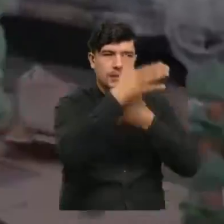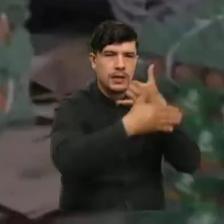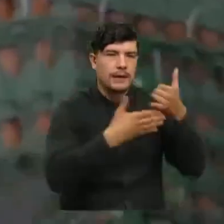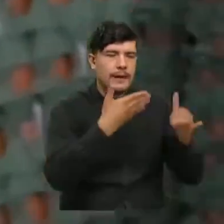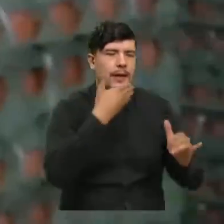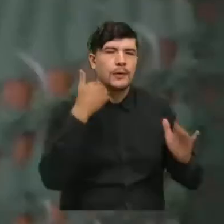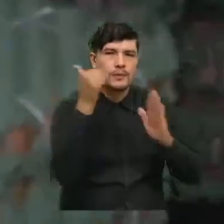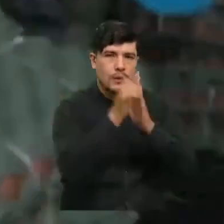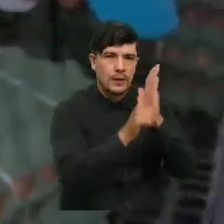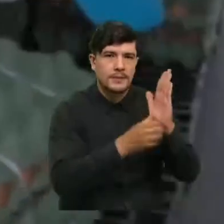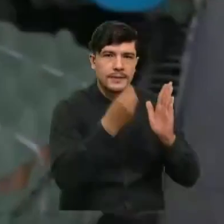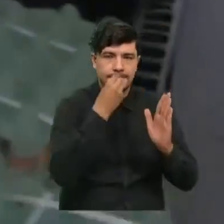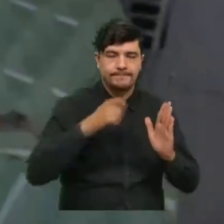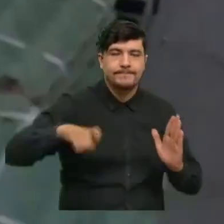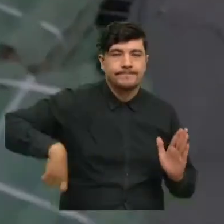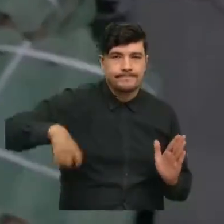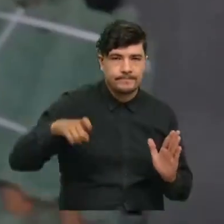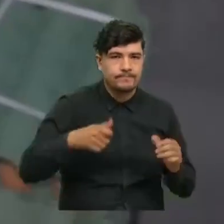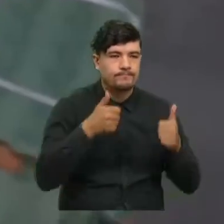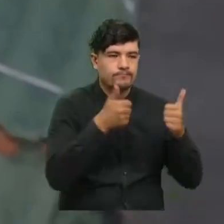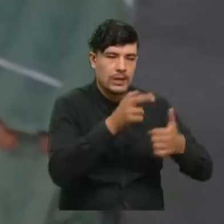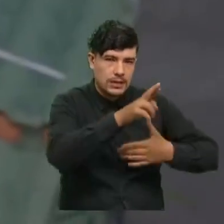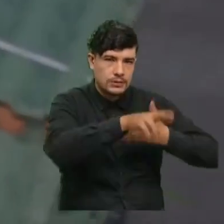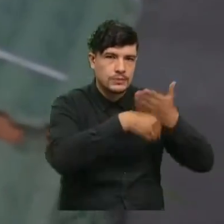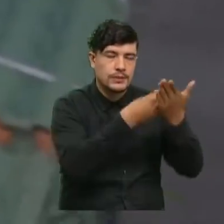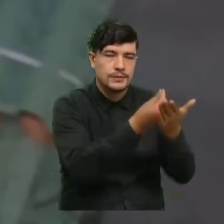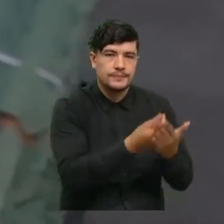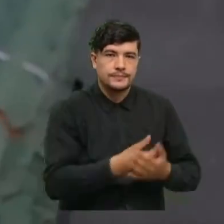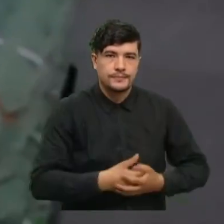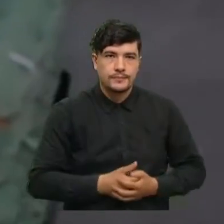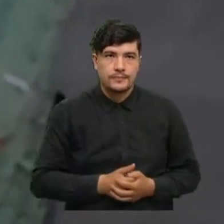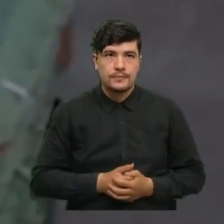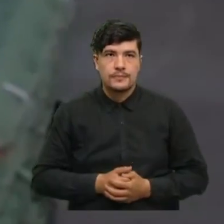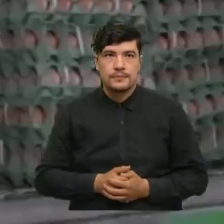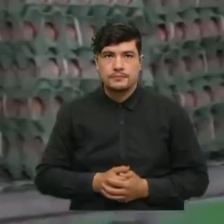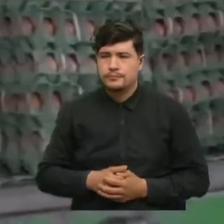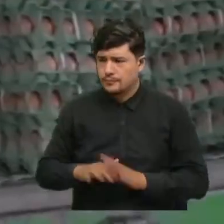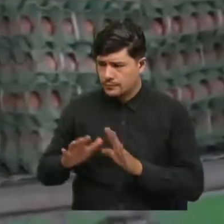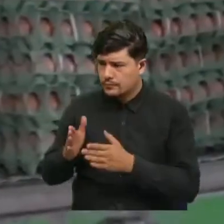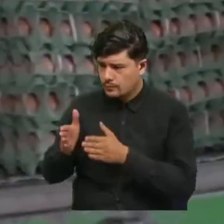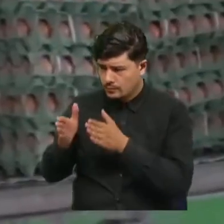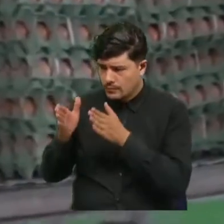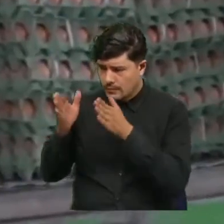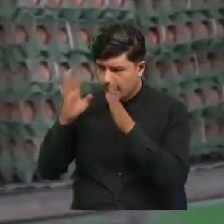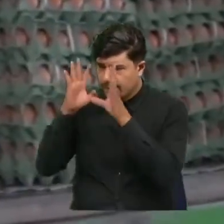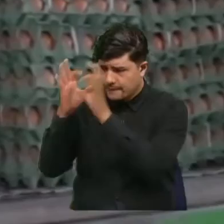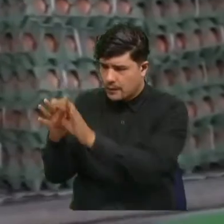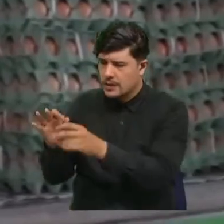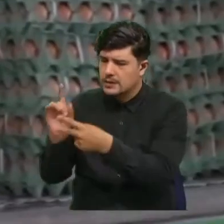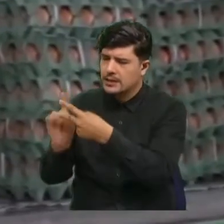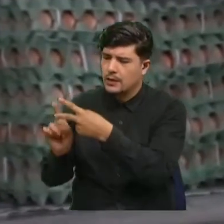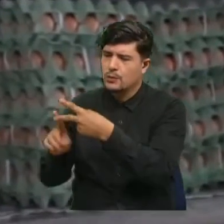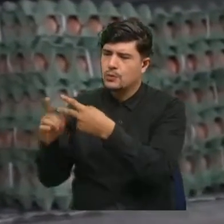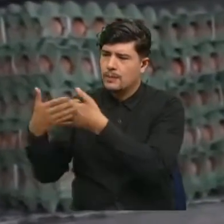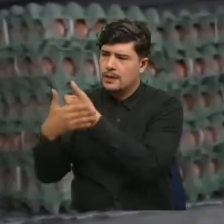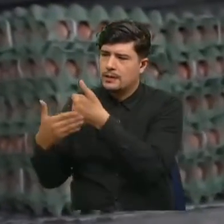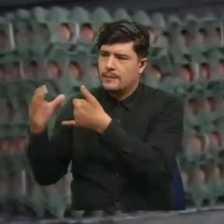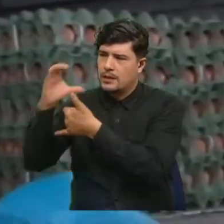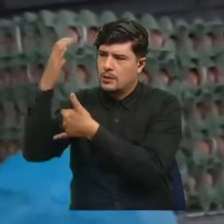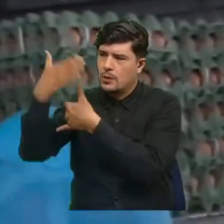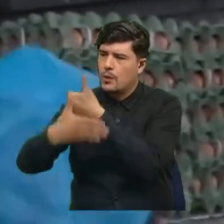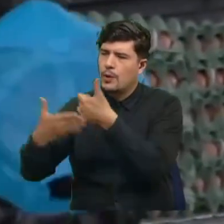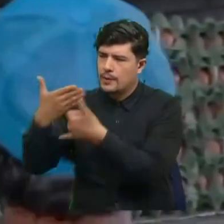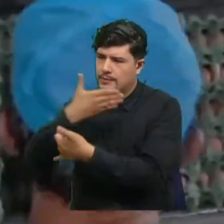sin duda un números muy buenos resultados pero se va por el camino vamos de segundos vamos desde segundos y yo creo que ese ha sido el